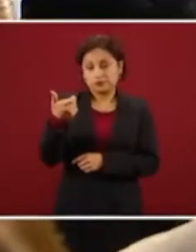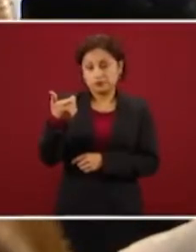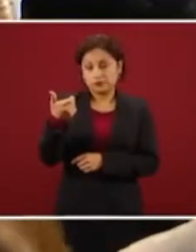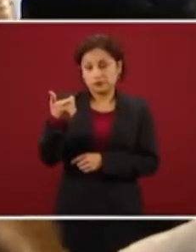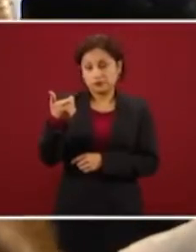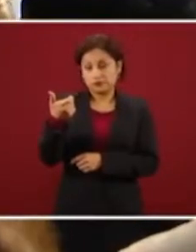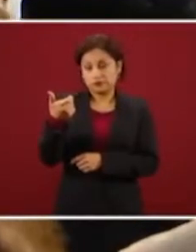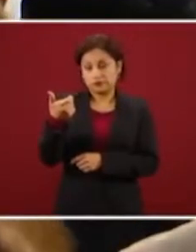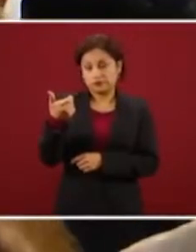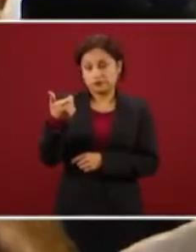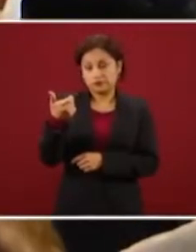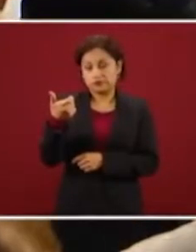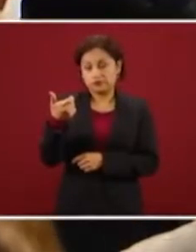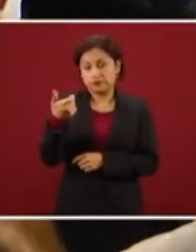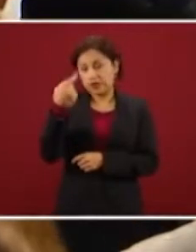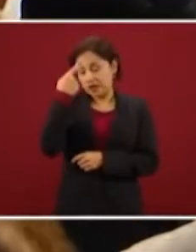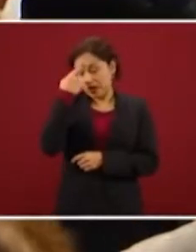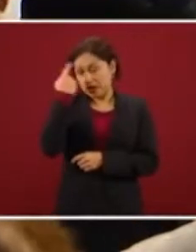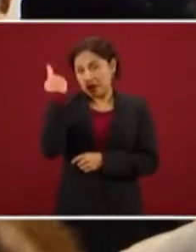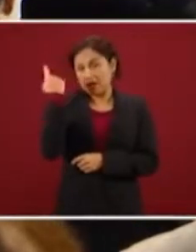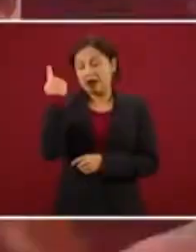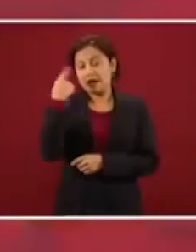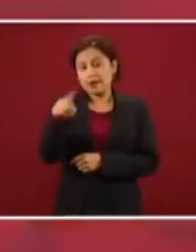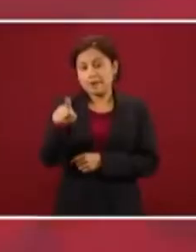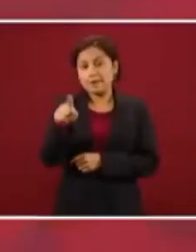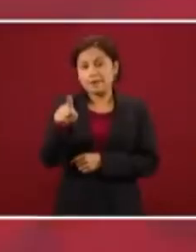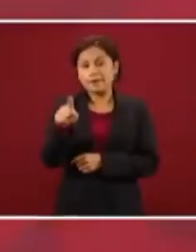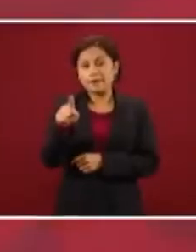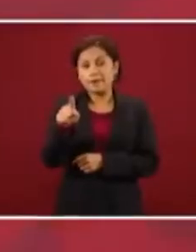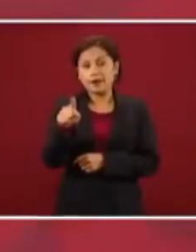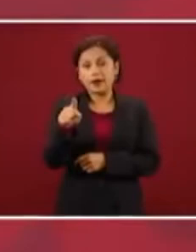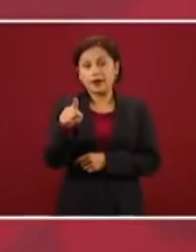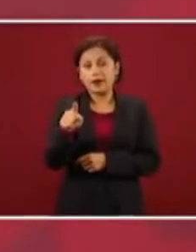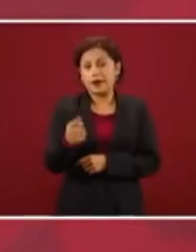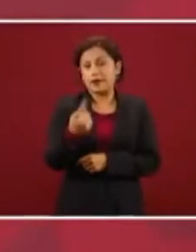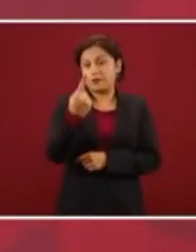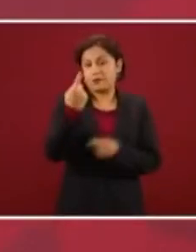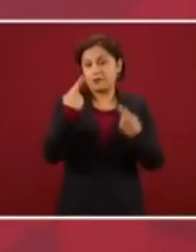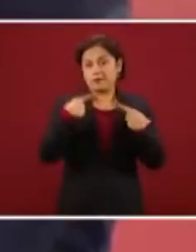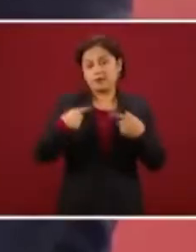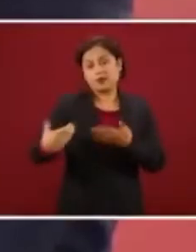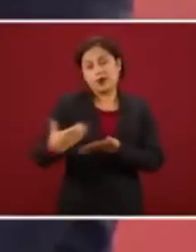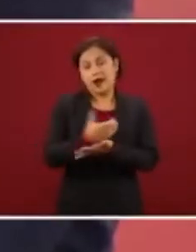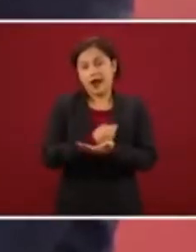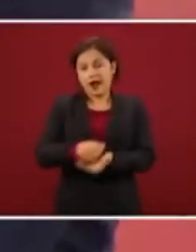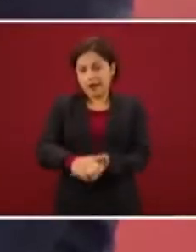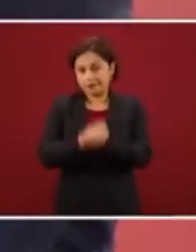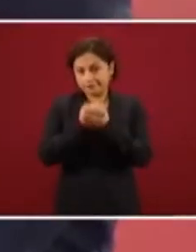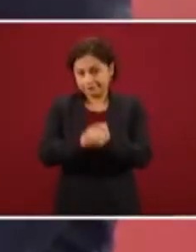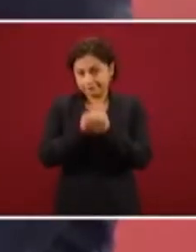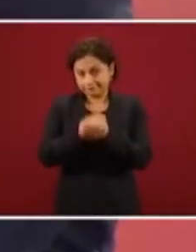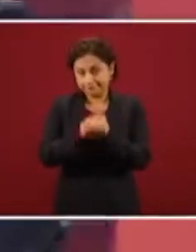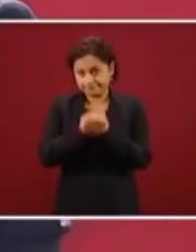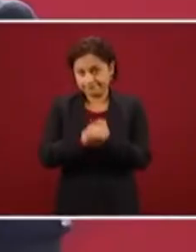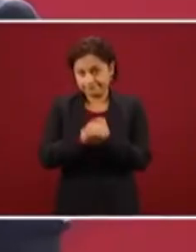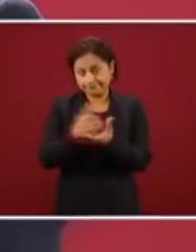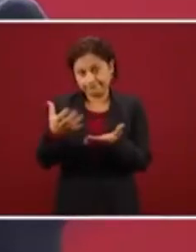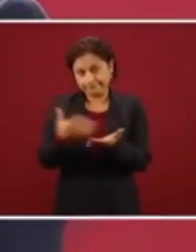se beneficie, el que se saque la rifa, al que gane,